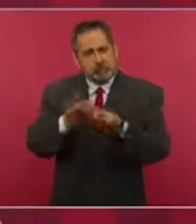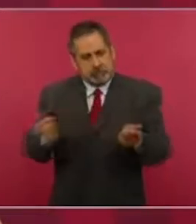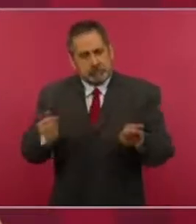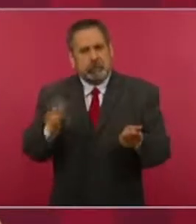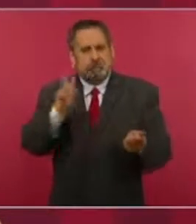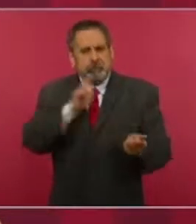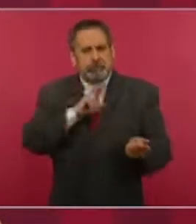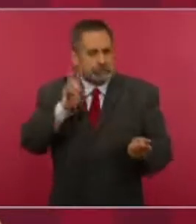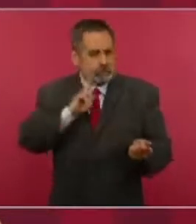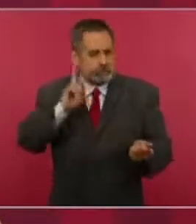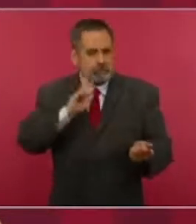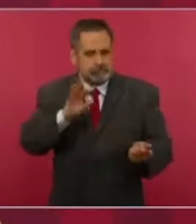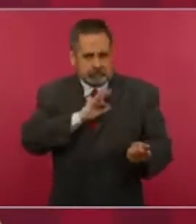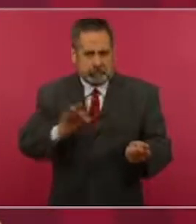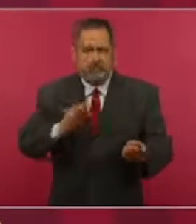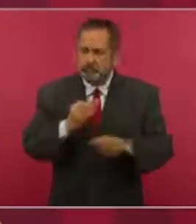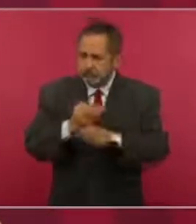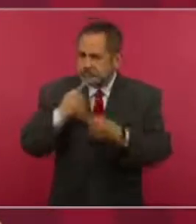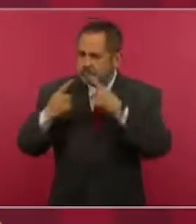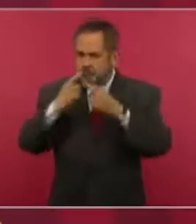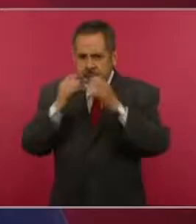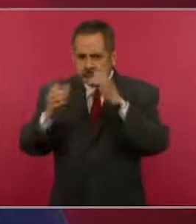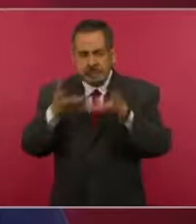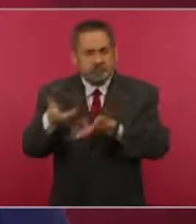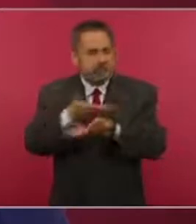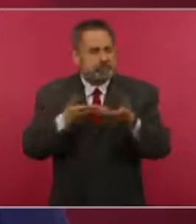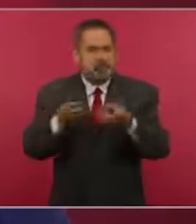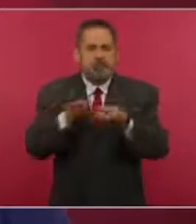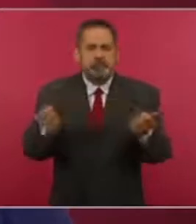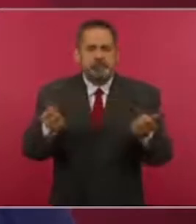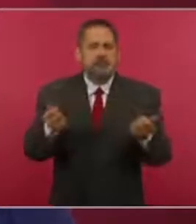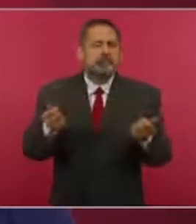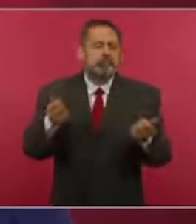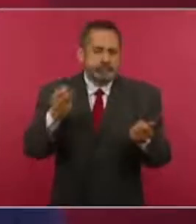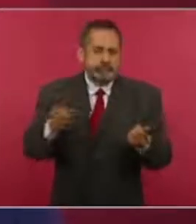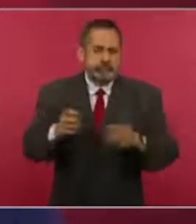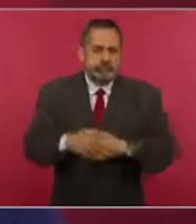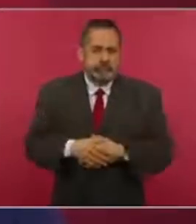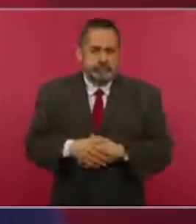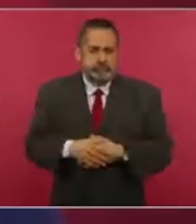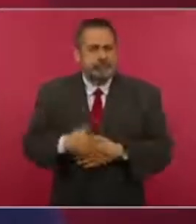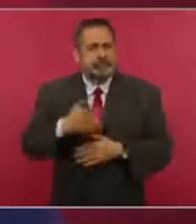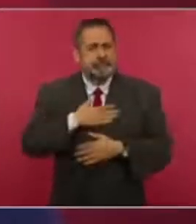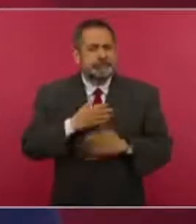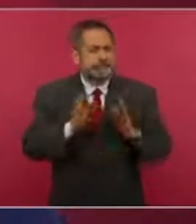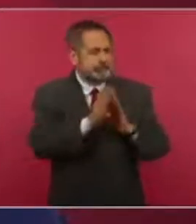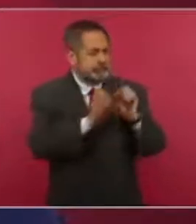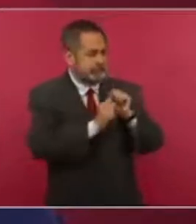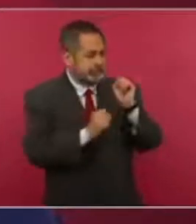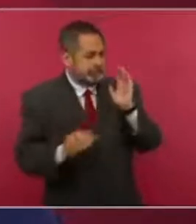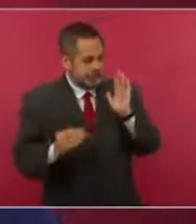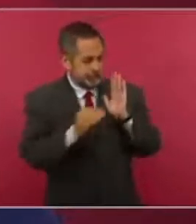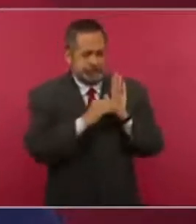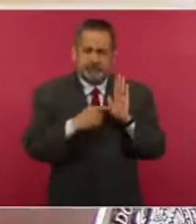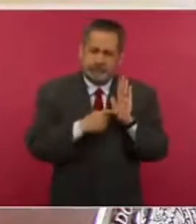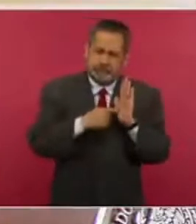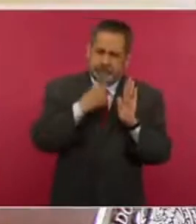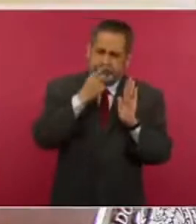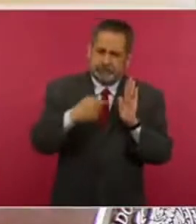para que se sienten, y lo establece nuestra Constitución.